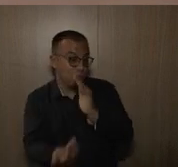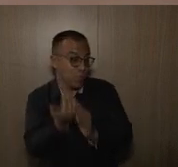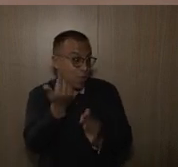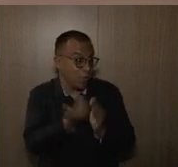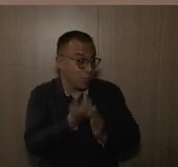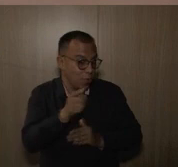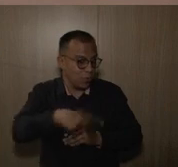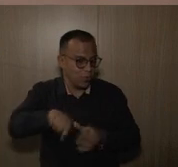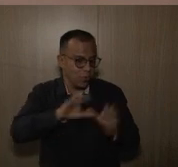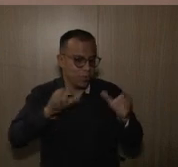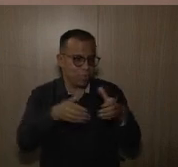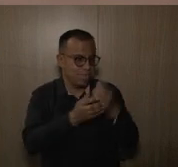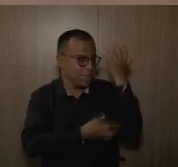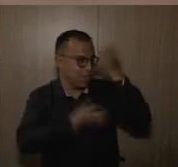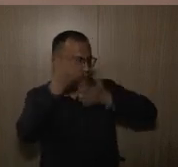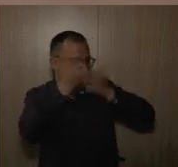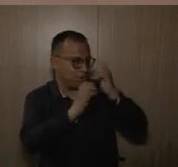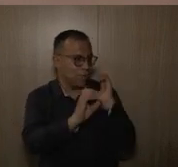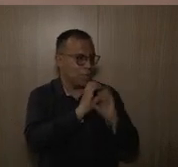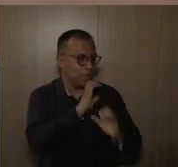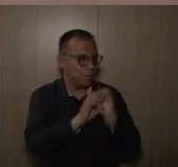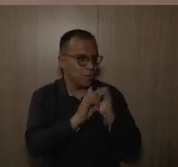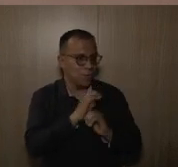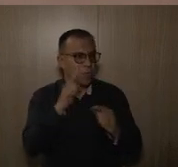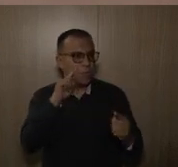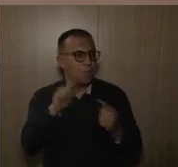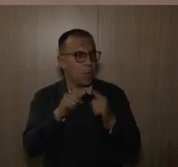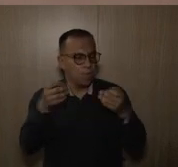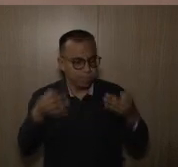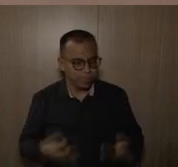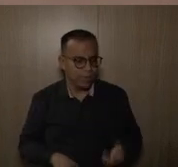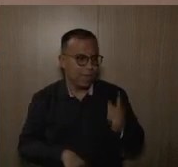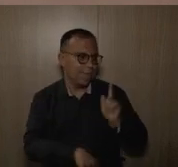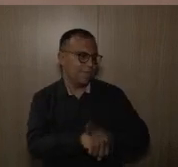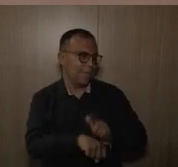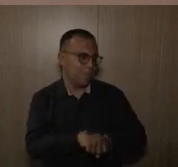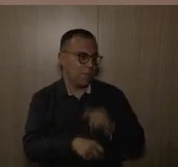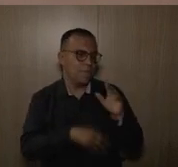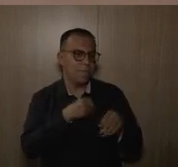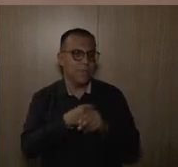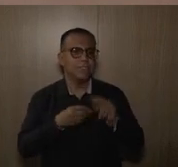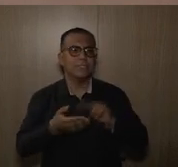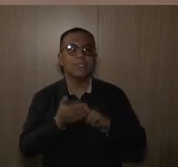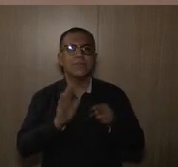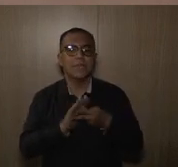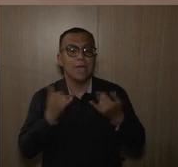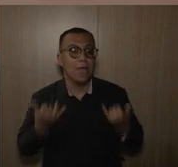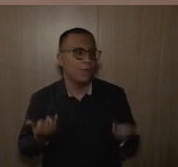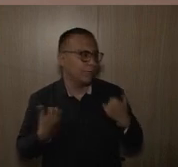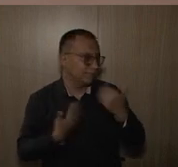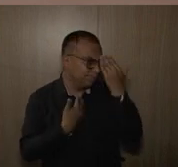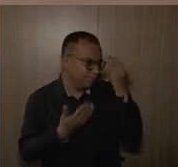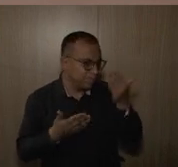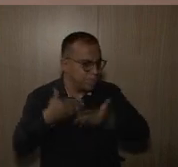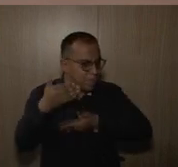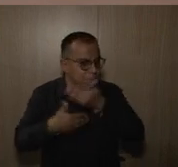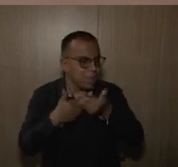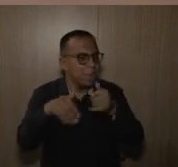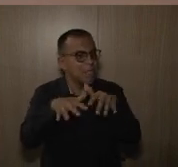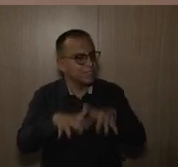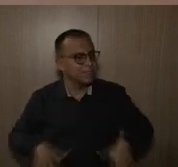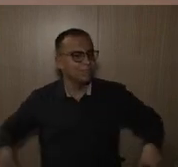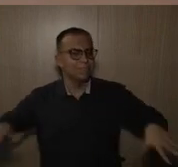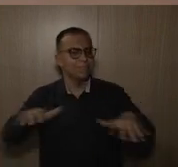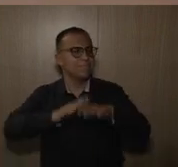evaluación y las comunicaciones se den en tiempo real, por lo que nos abre un campo muchísimo más